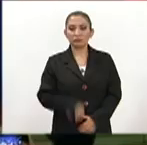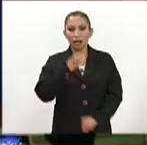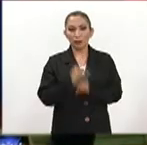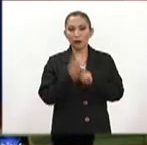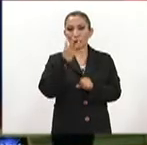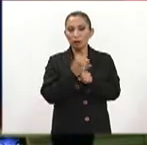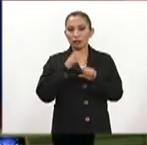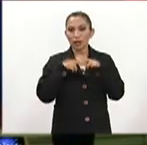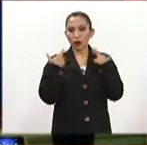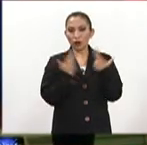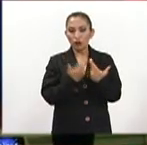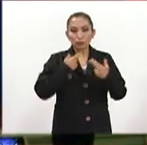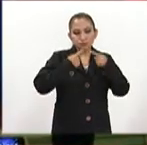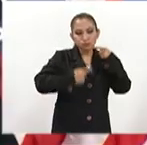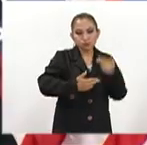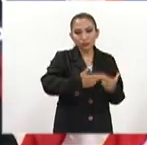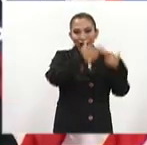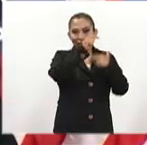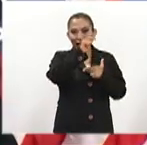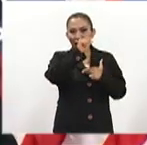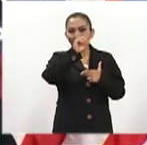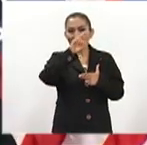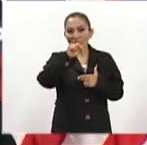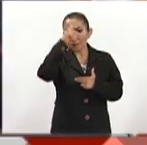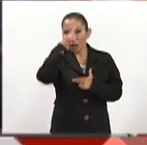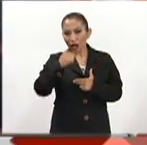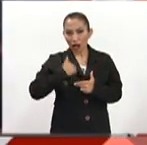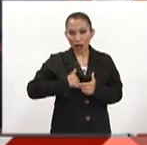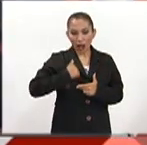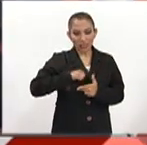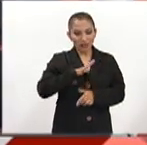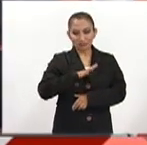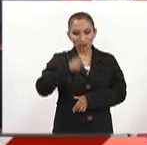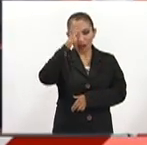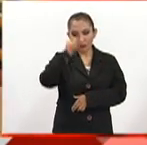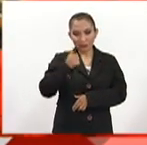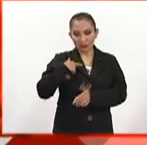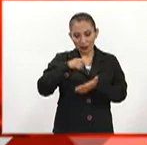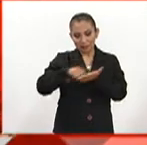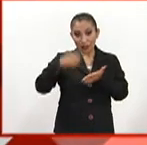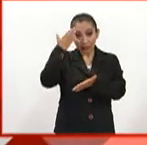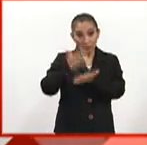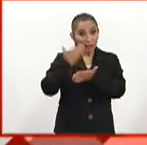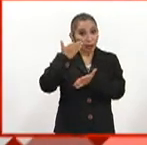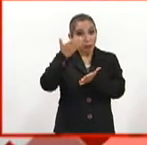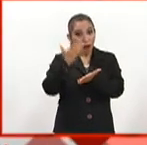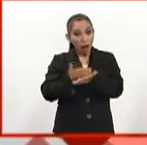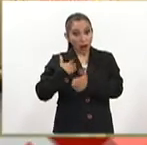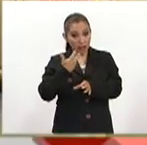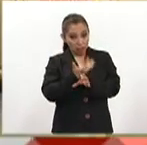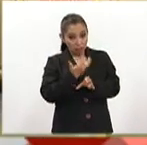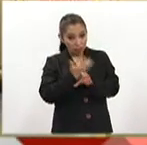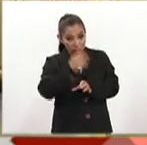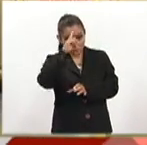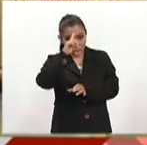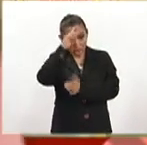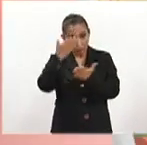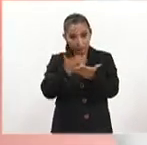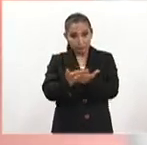Concluyó la cuarta ronda de renegociación del Telecán. México y Canadá rechaza la cláusula de caducidad propuesta por Estados